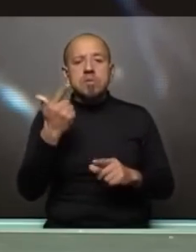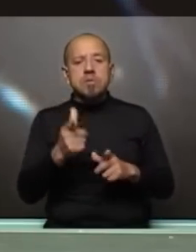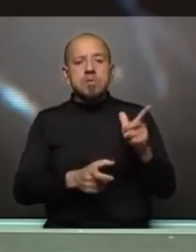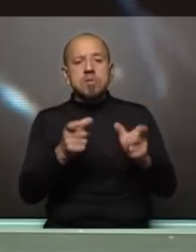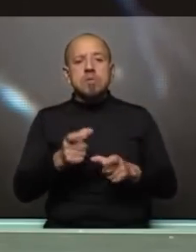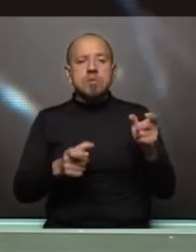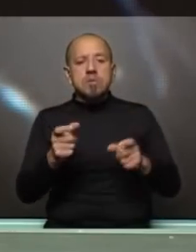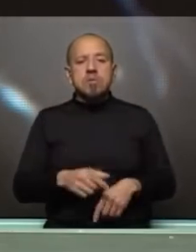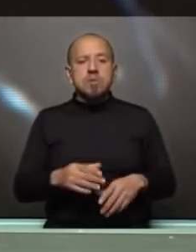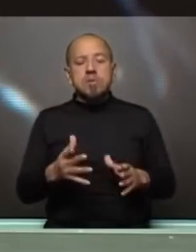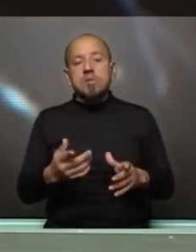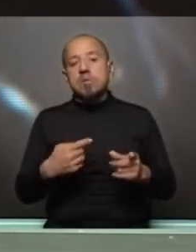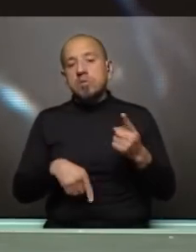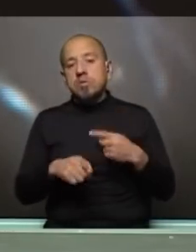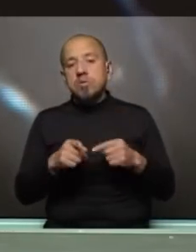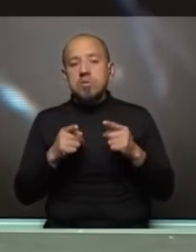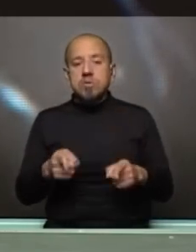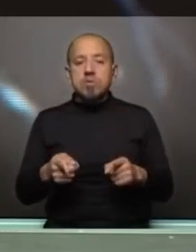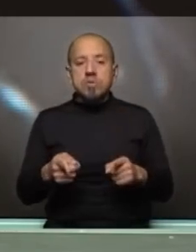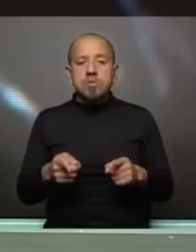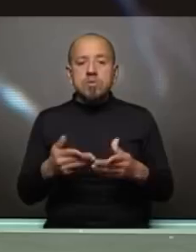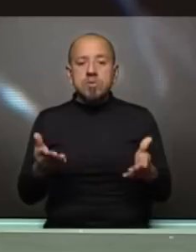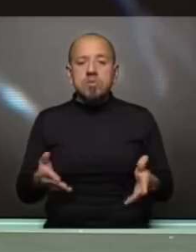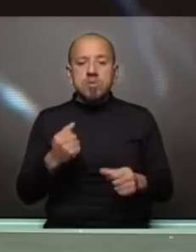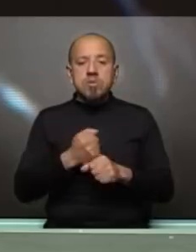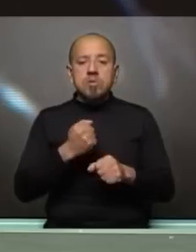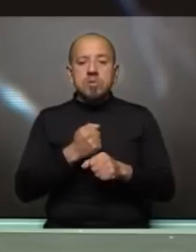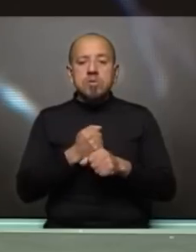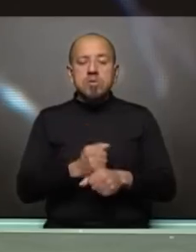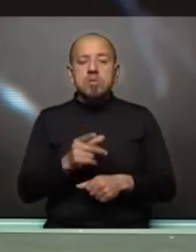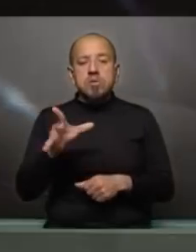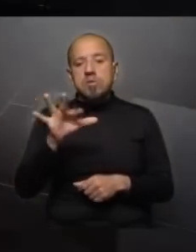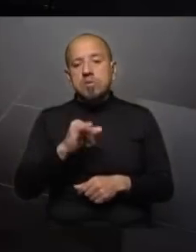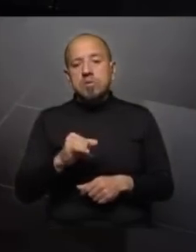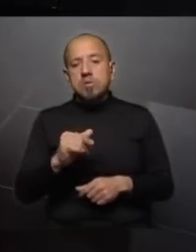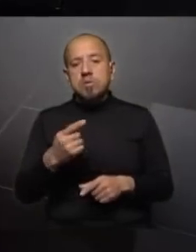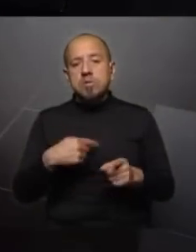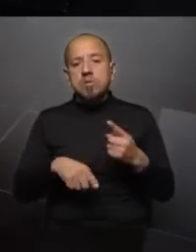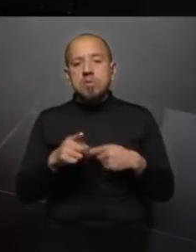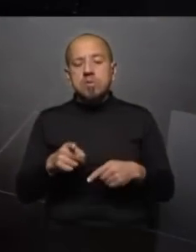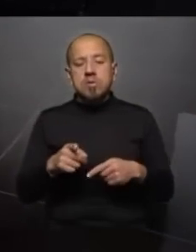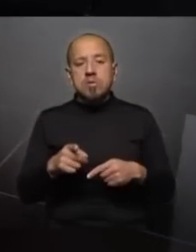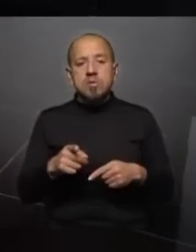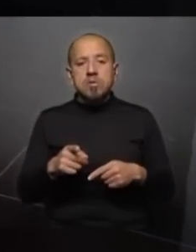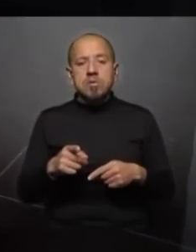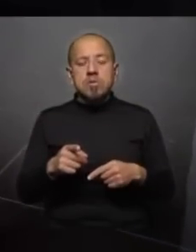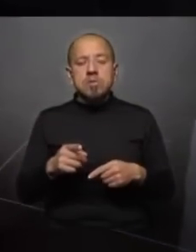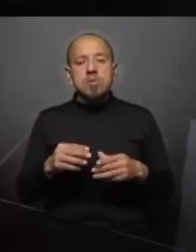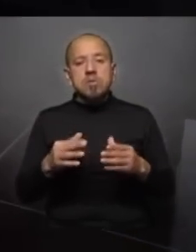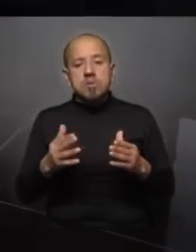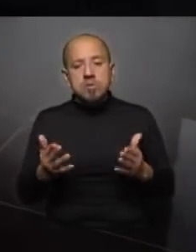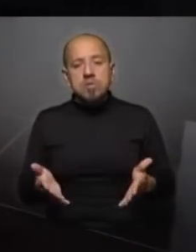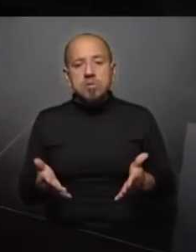y que no se pierda Y eso tiene que ver con el que trabaja todos los días a trabajar pero el que también no no puede